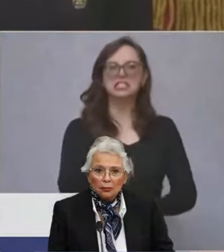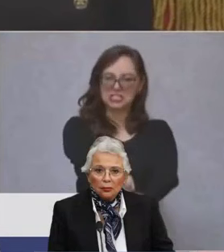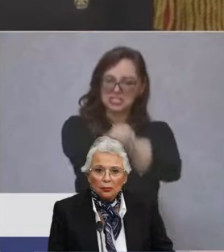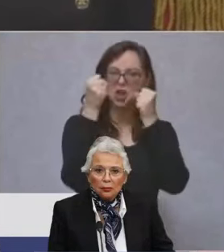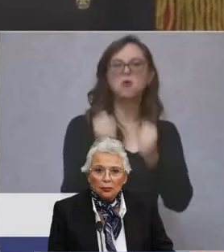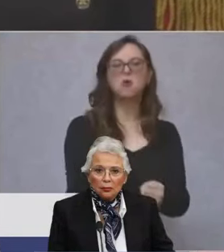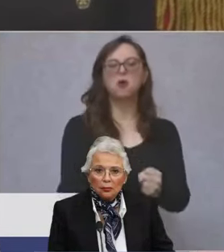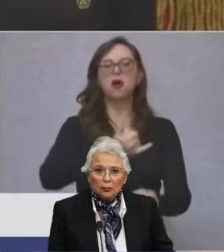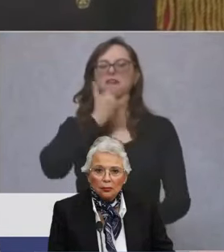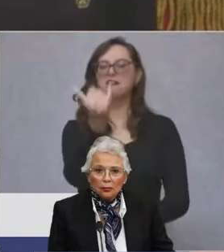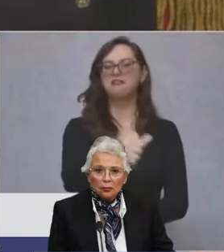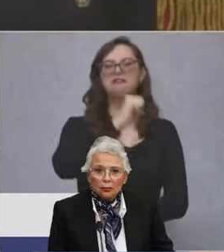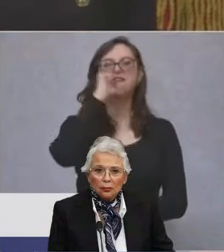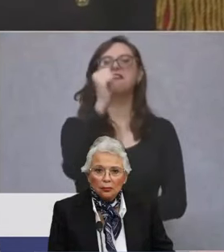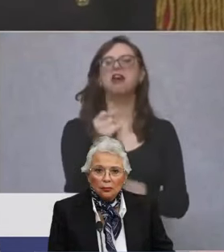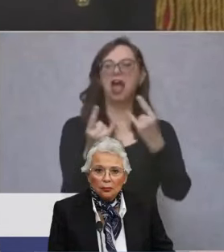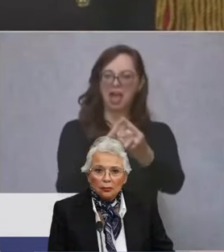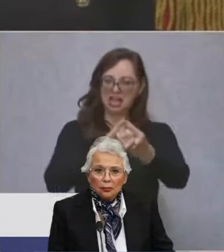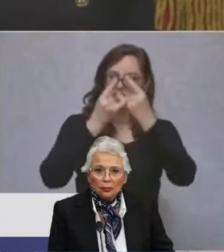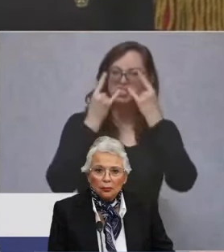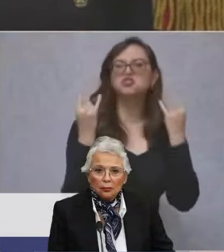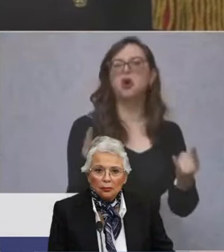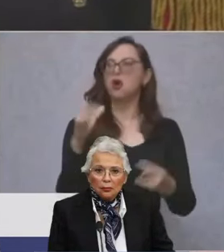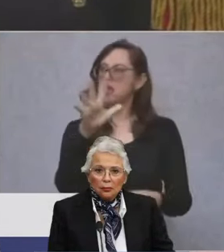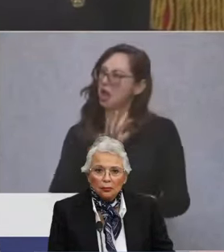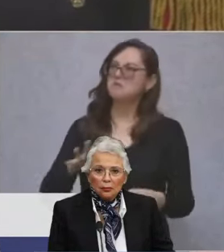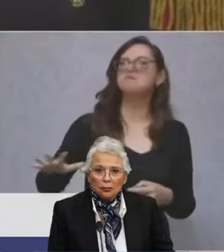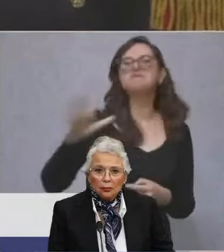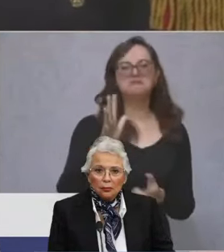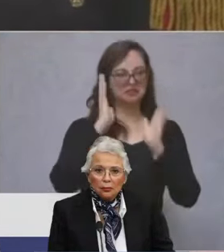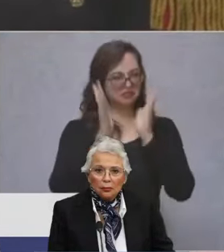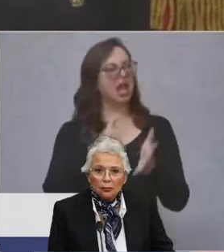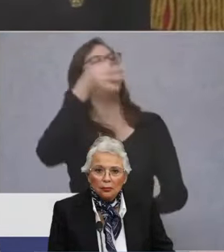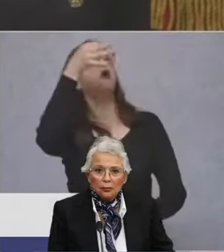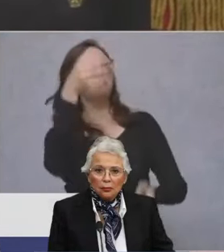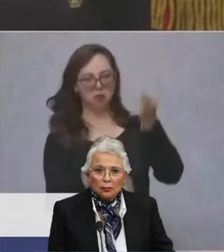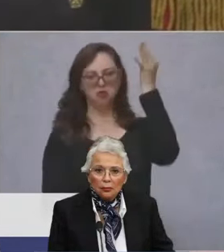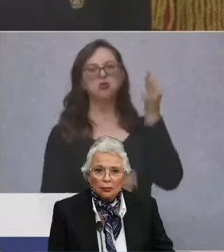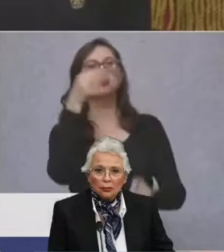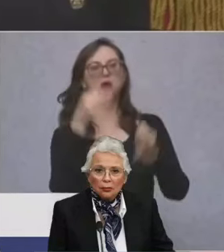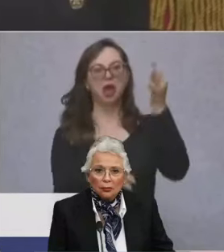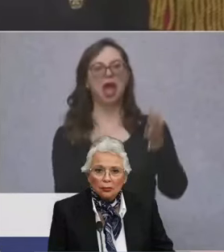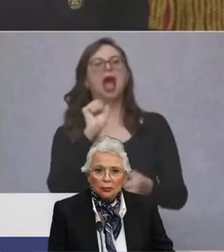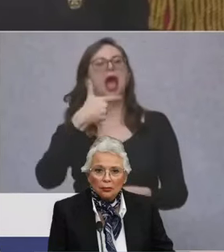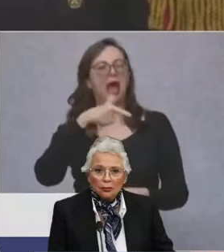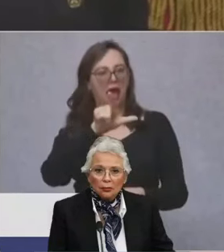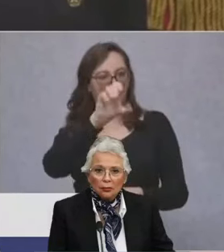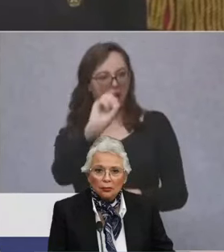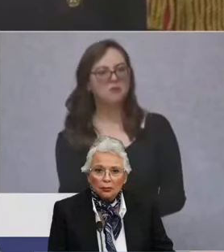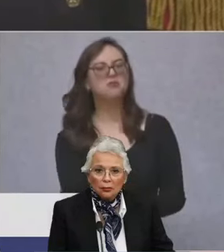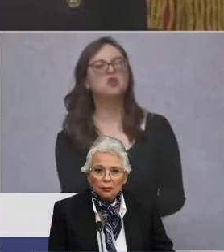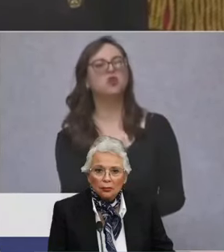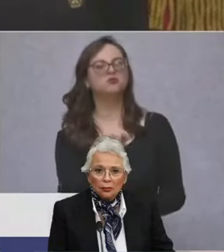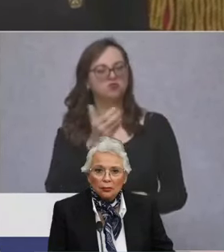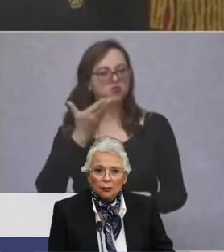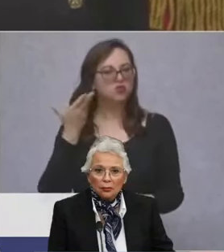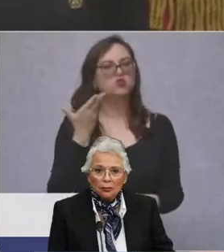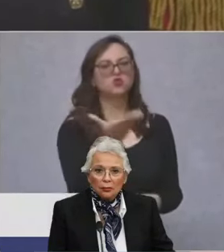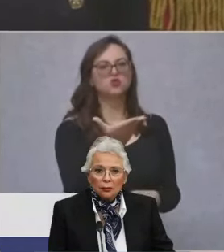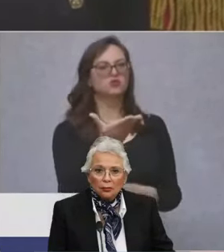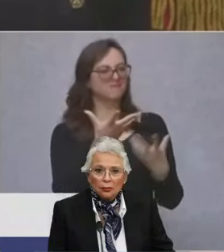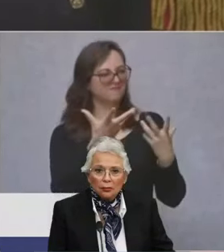que no atienden realmente el parámetro y el estándar de pues que se